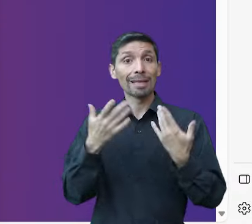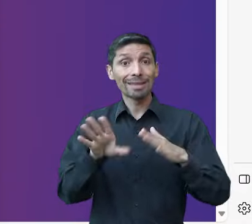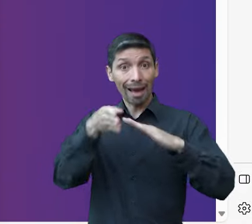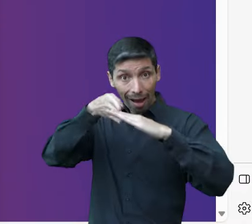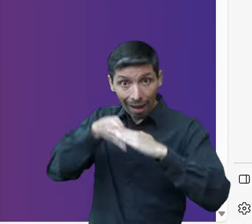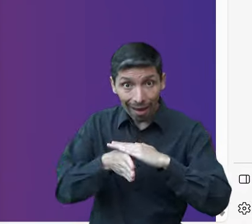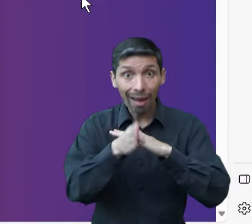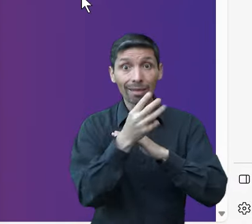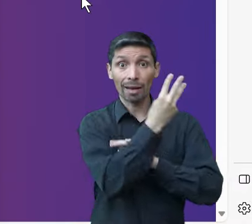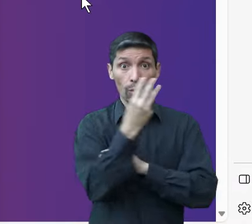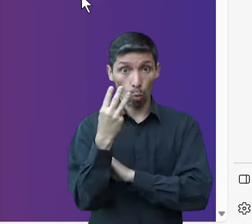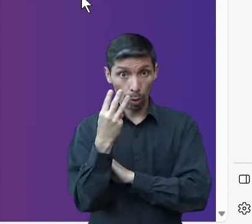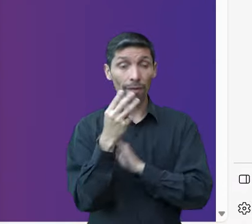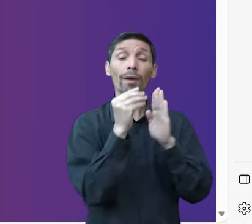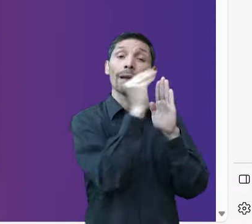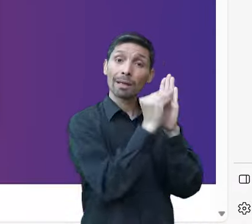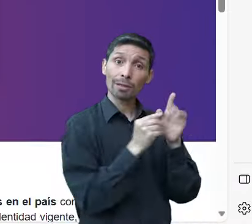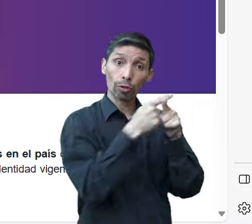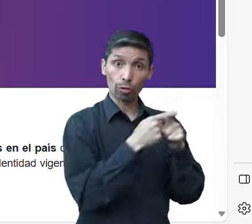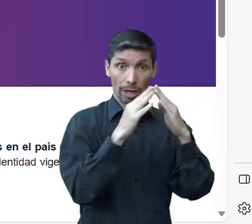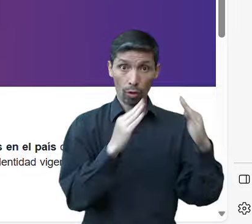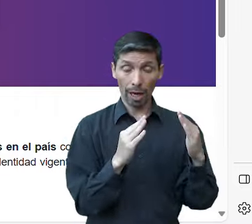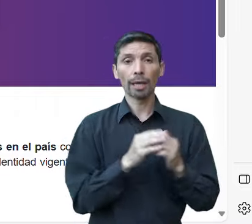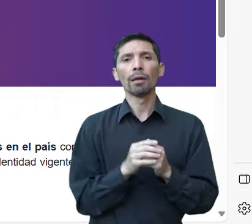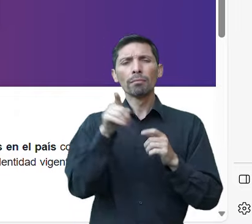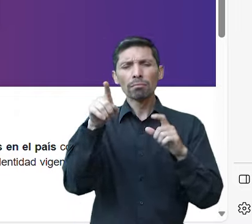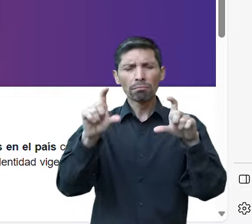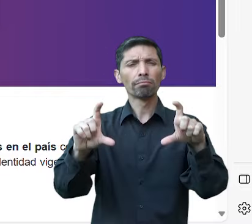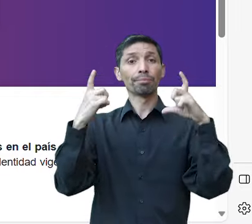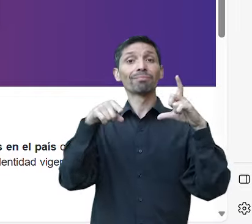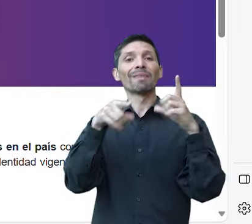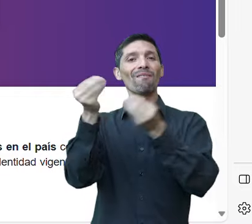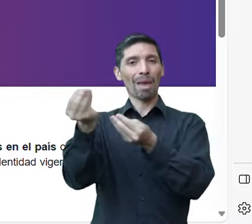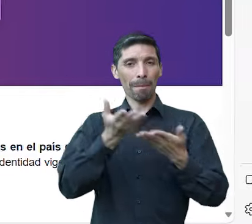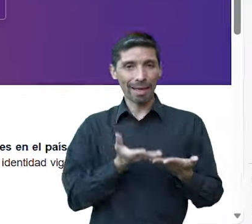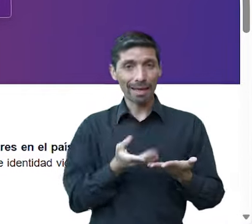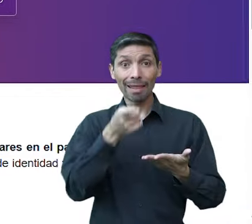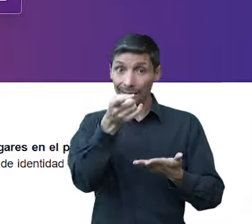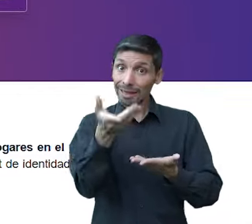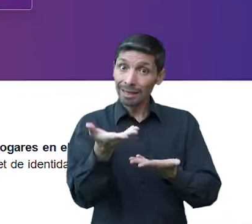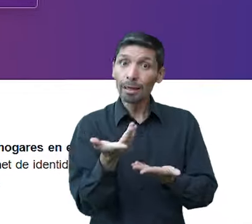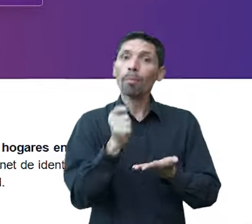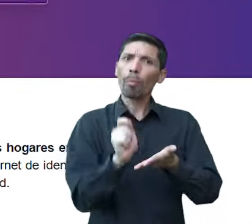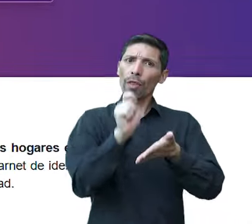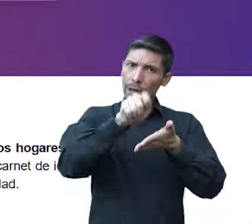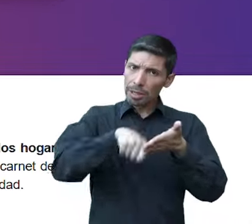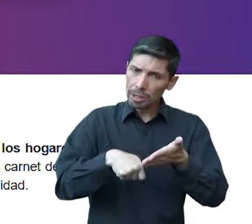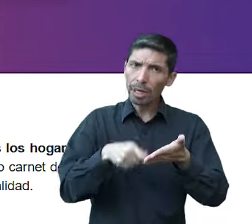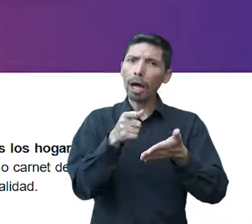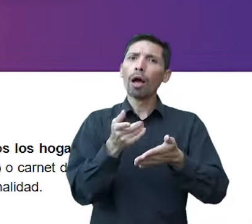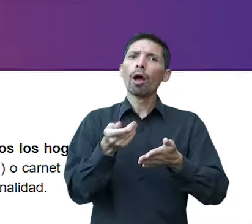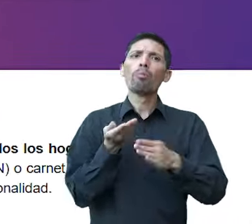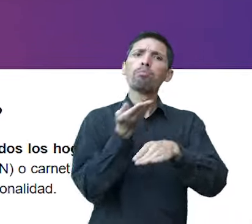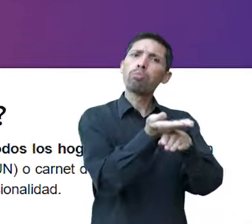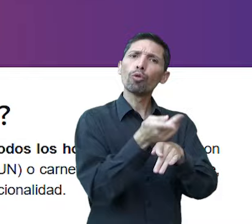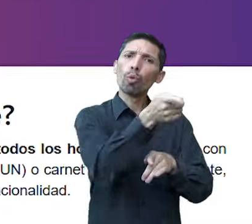Una vez que hayas ingresado a la página web del Registro Social de Hogares, verás un mensaje de bienvenida que invita a registrarte para